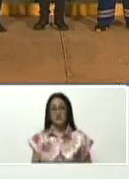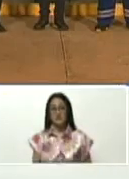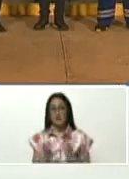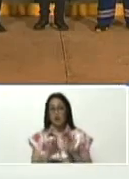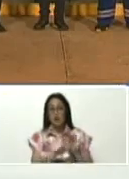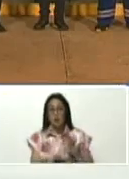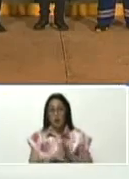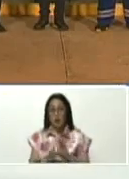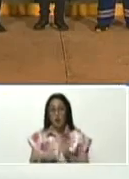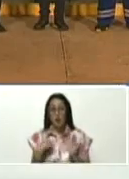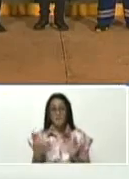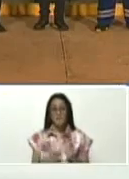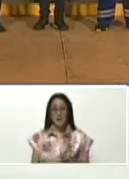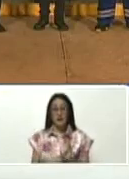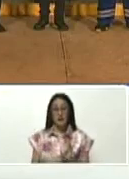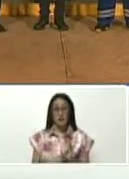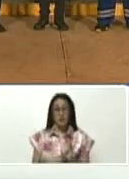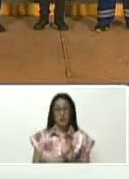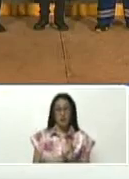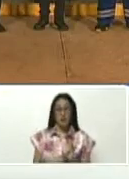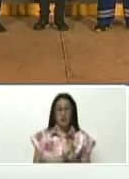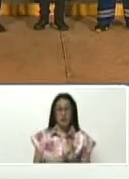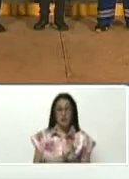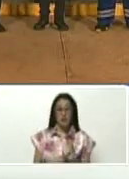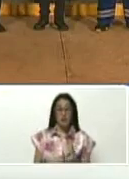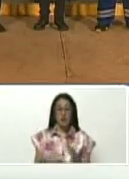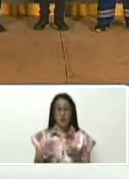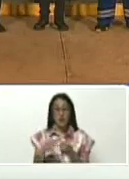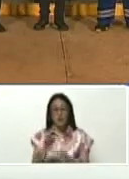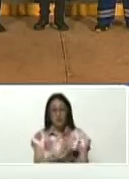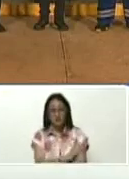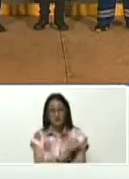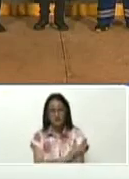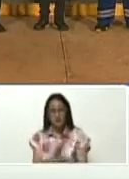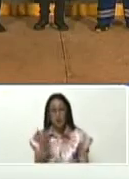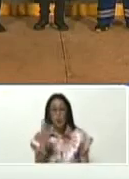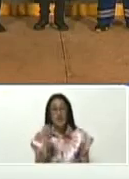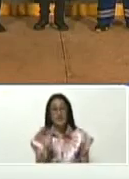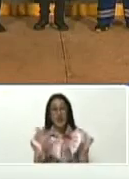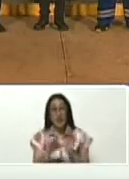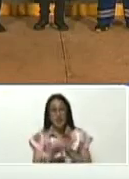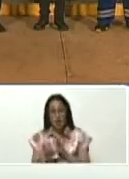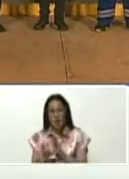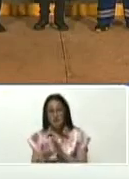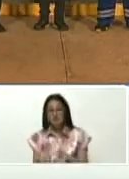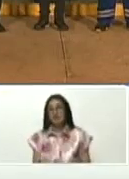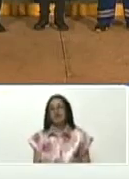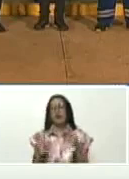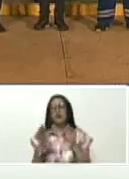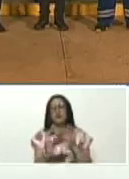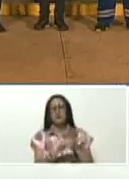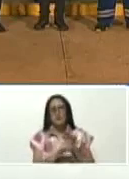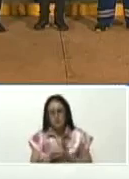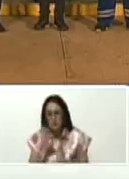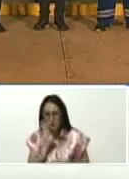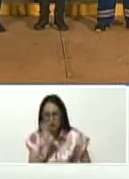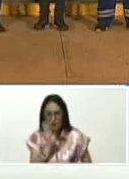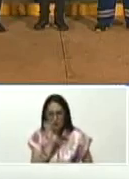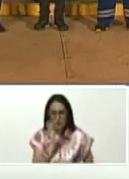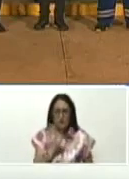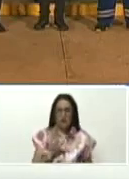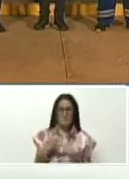saquearon. Guaidó y los 40 ladrones saquearon. Leopoldo López y los 40 ladrones